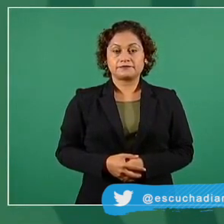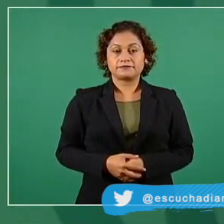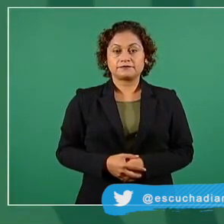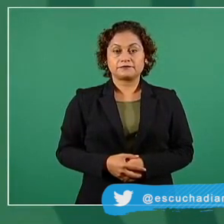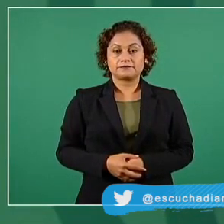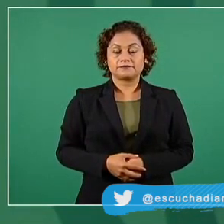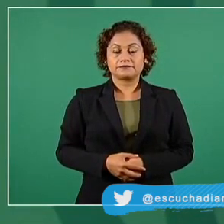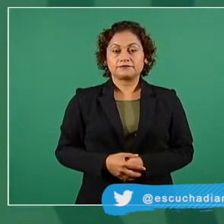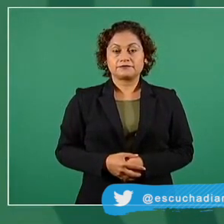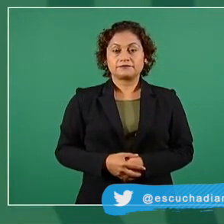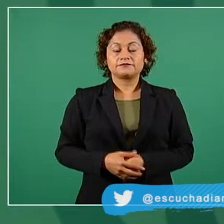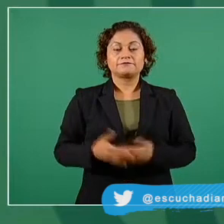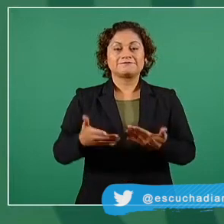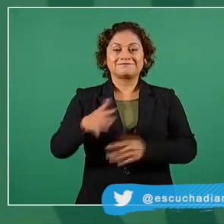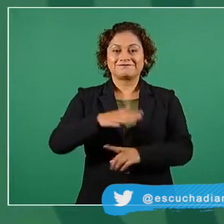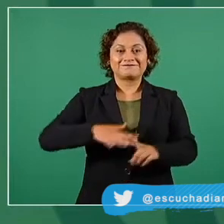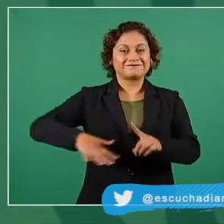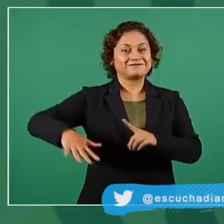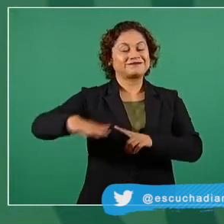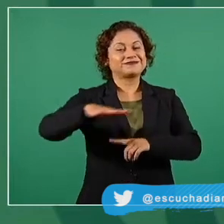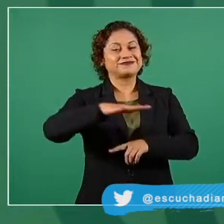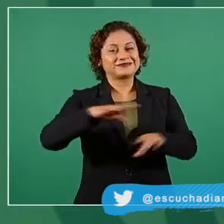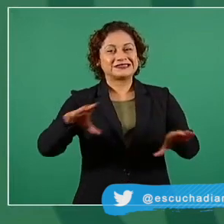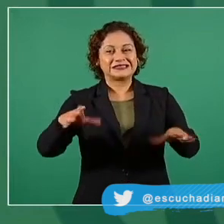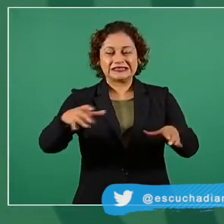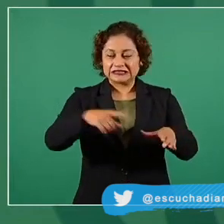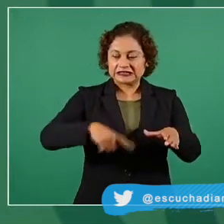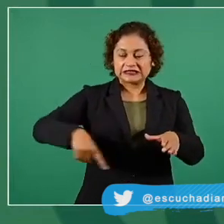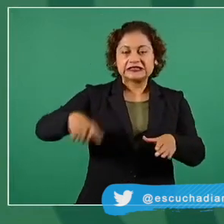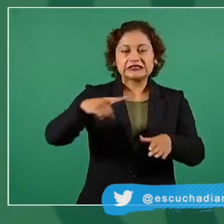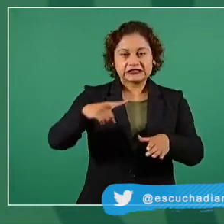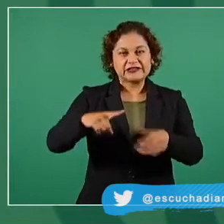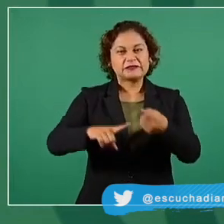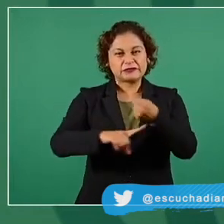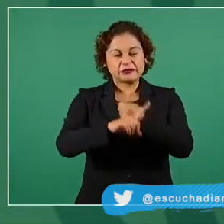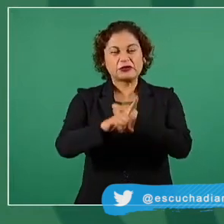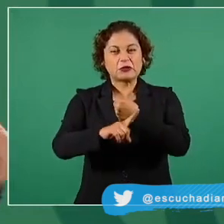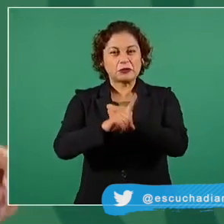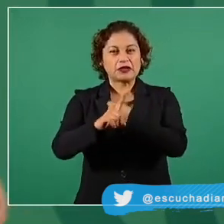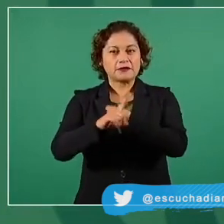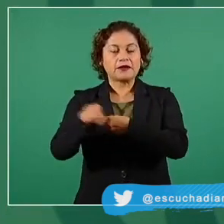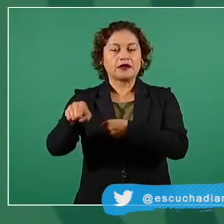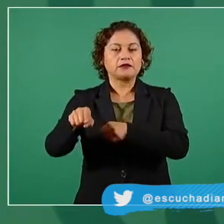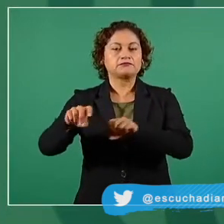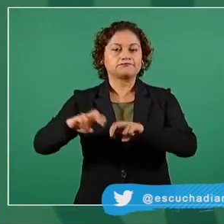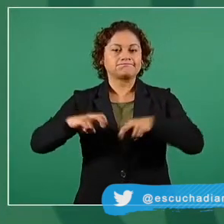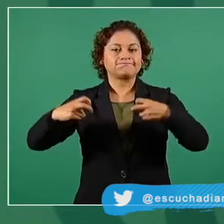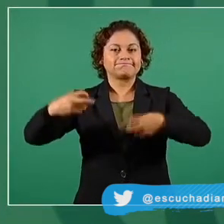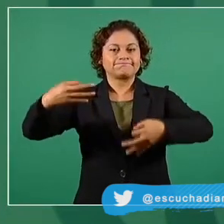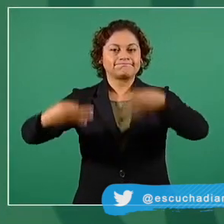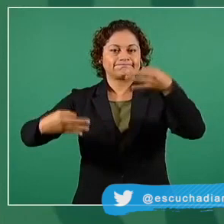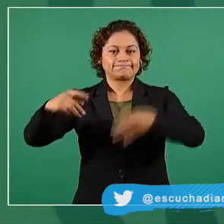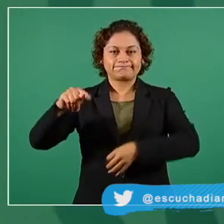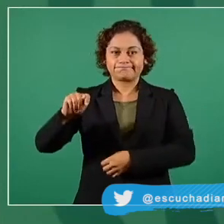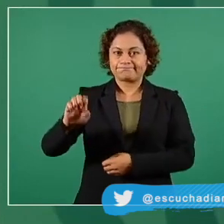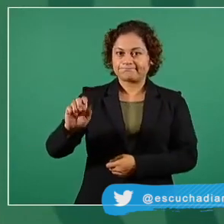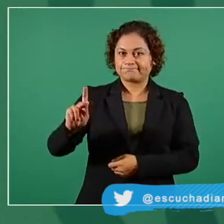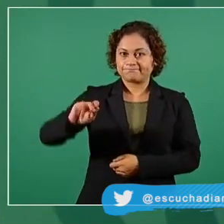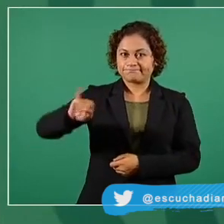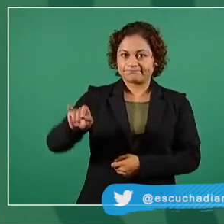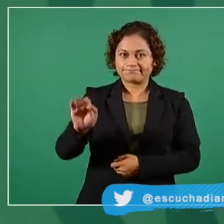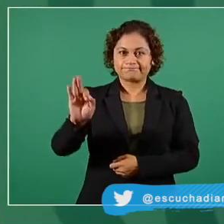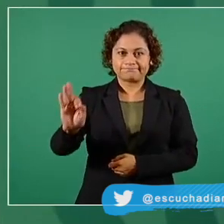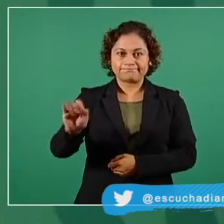El día de hoy también comentó el presidente su desacuerdo de los opositores que buscan frenar la revocación de mandato. Esta reforma ya